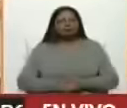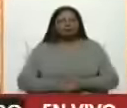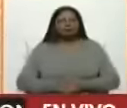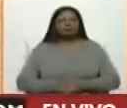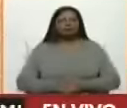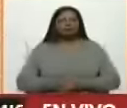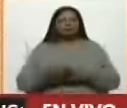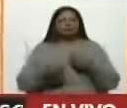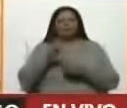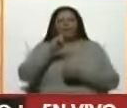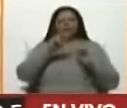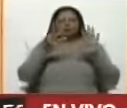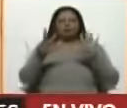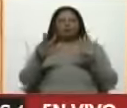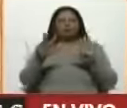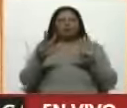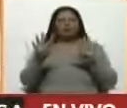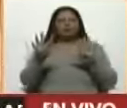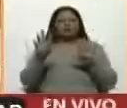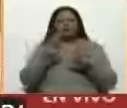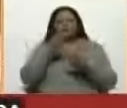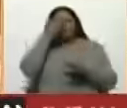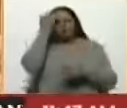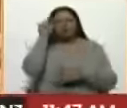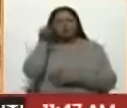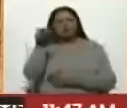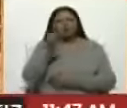el 29 no me voy a olvidar de él.